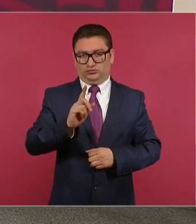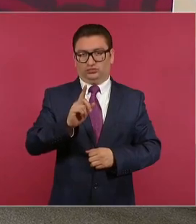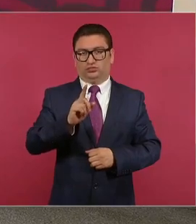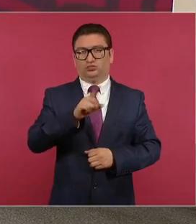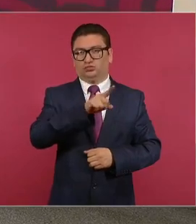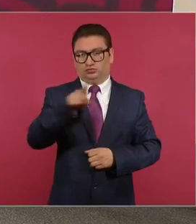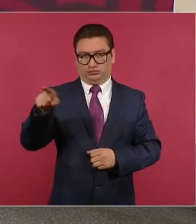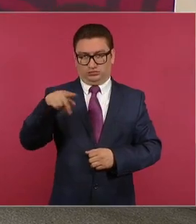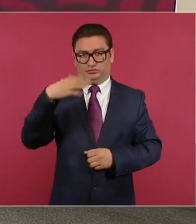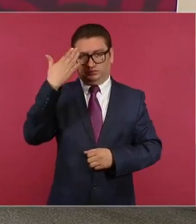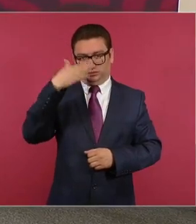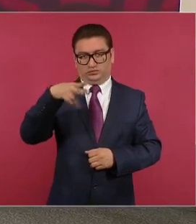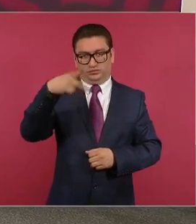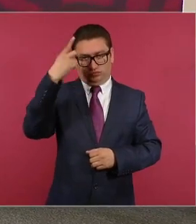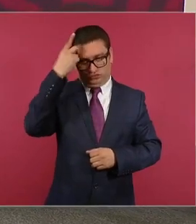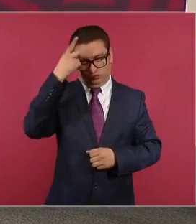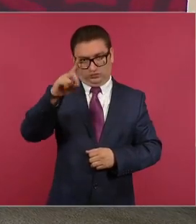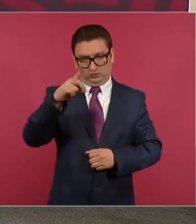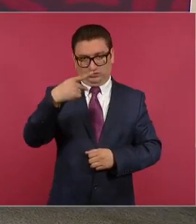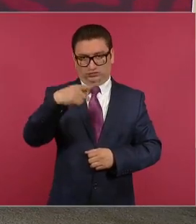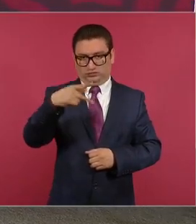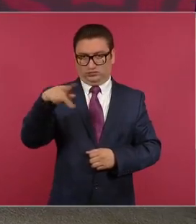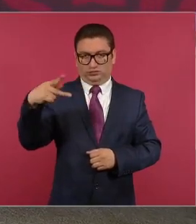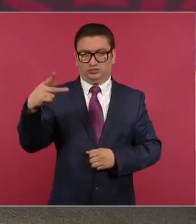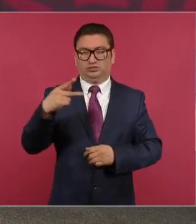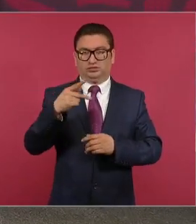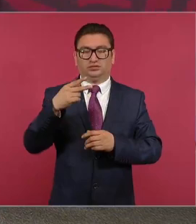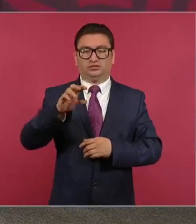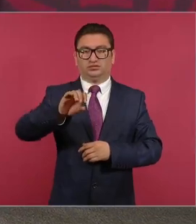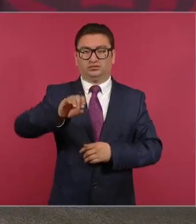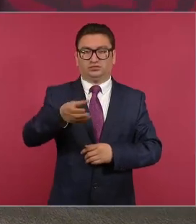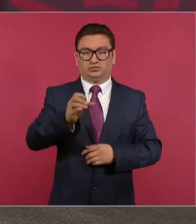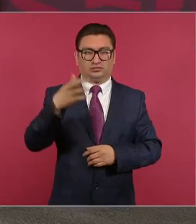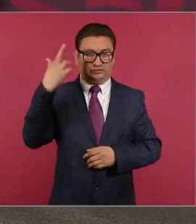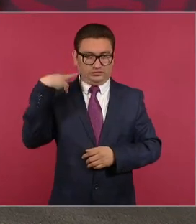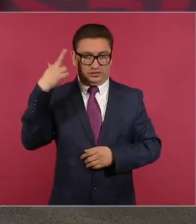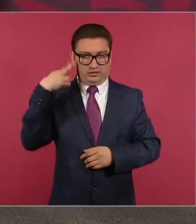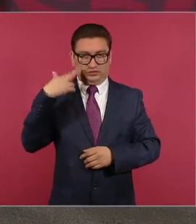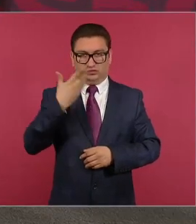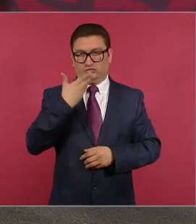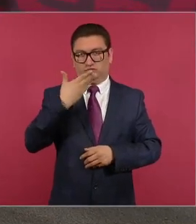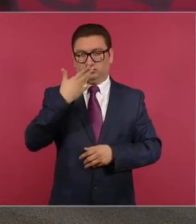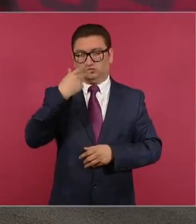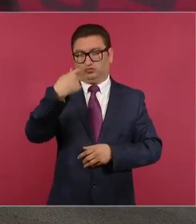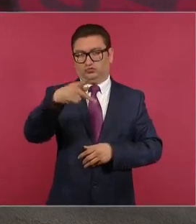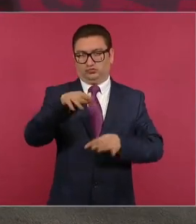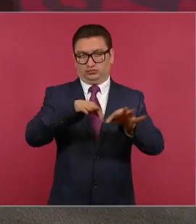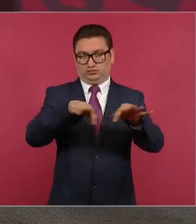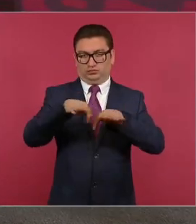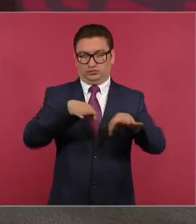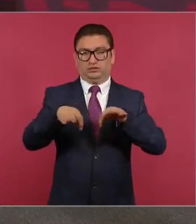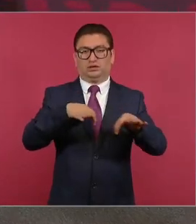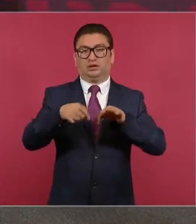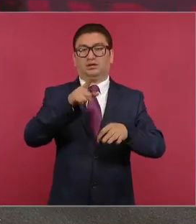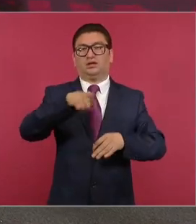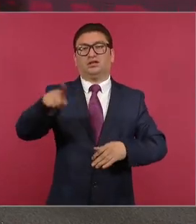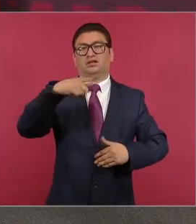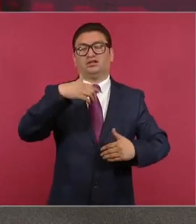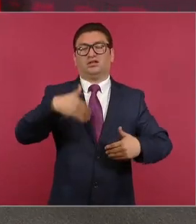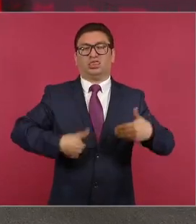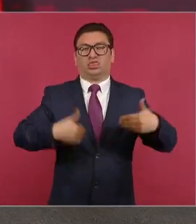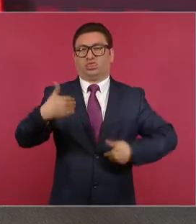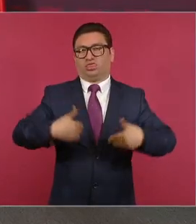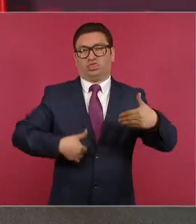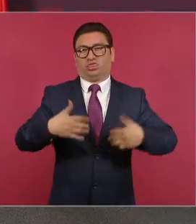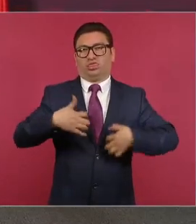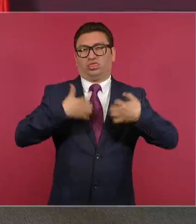sino los dueños de las estaciones de radio en las que trabajas, están molestos con nosotros.